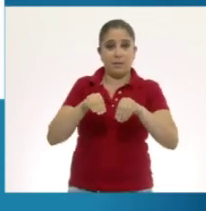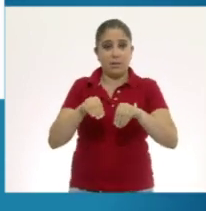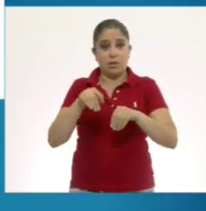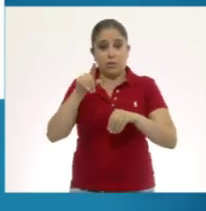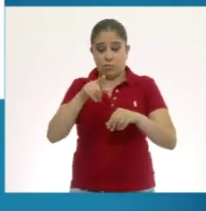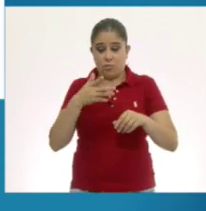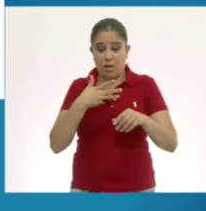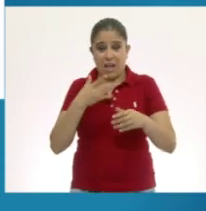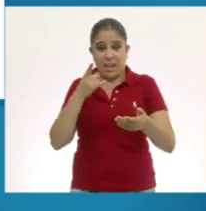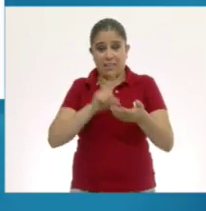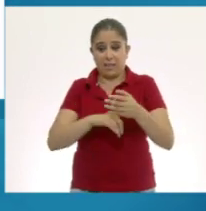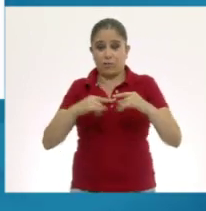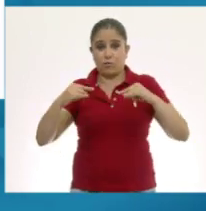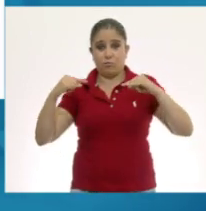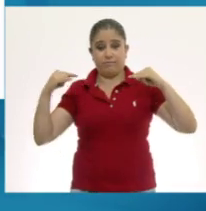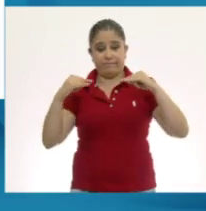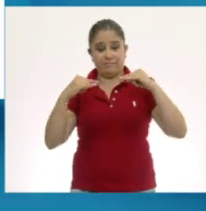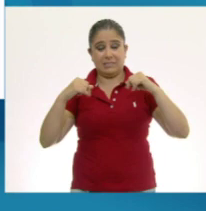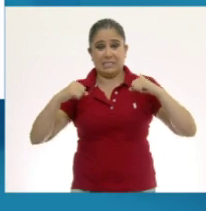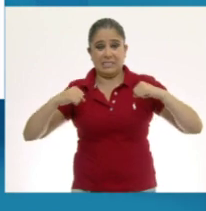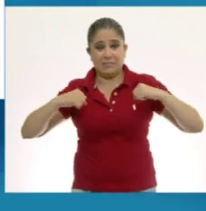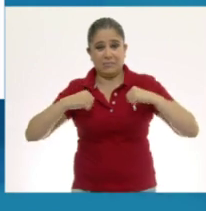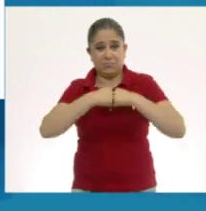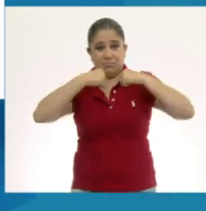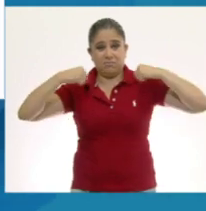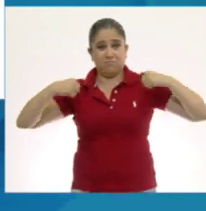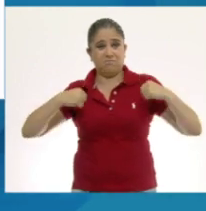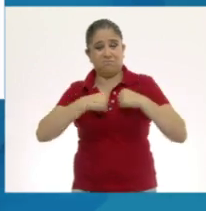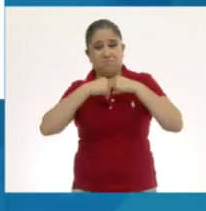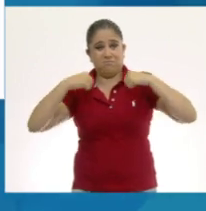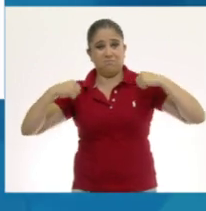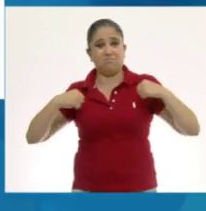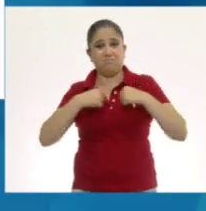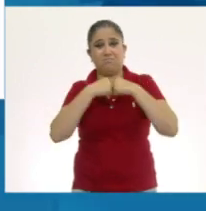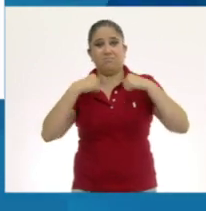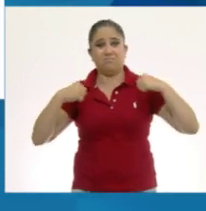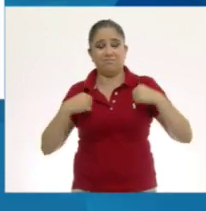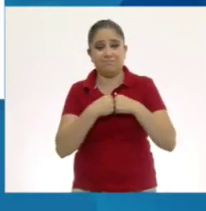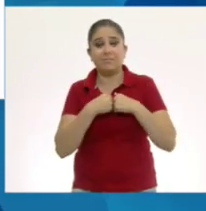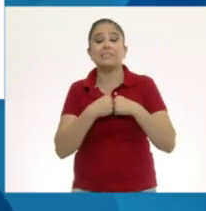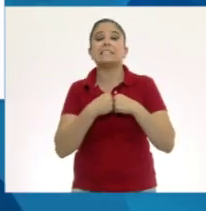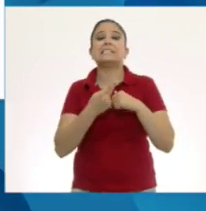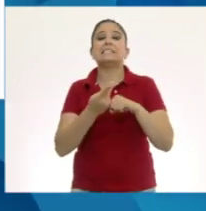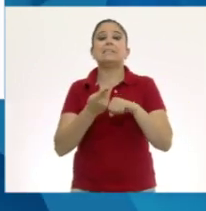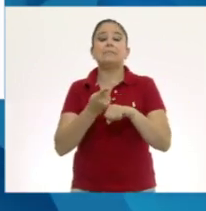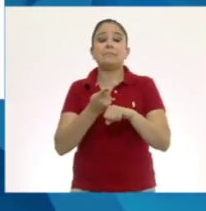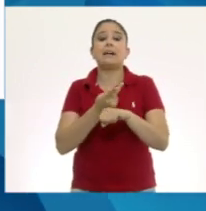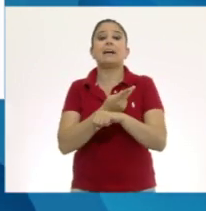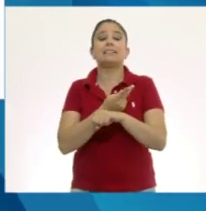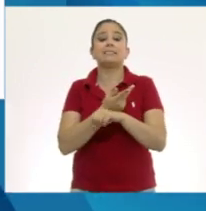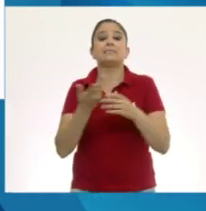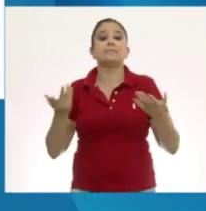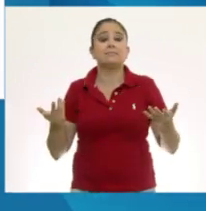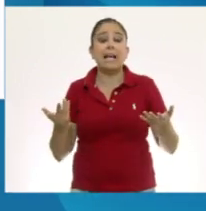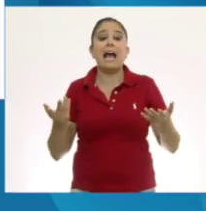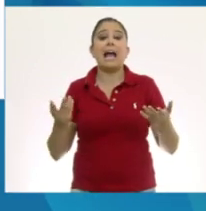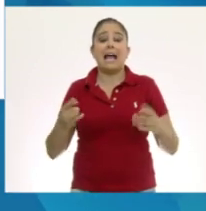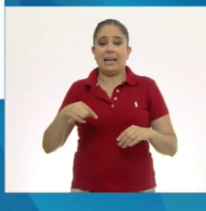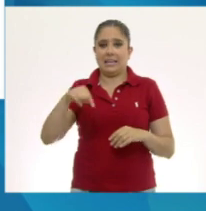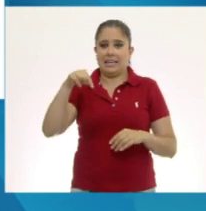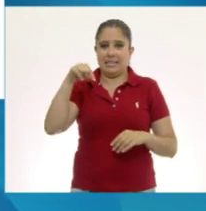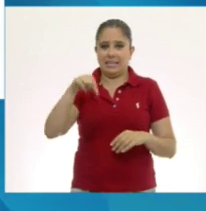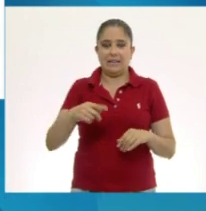un choque o un movimiento severo entre estas placas, ocurre lo que aquí le llamamos